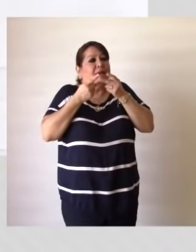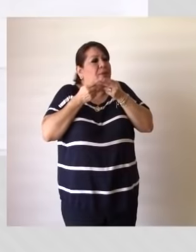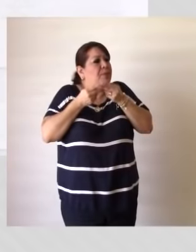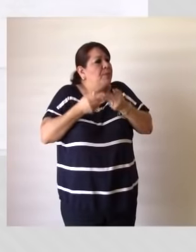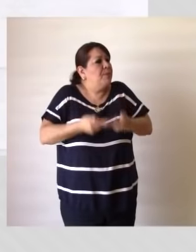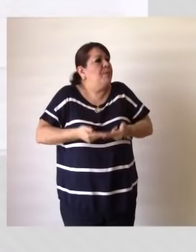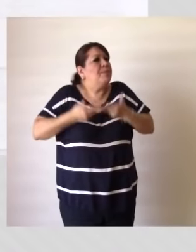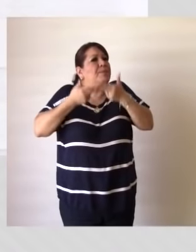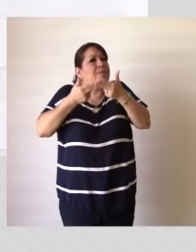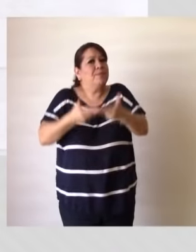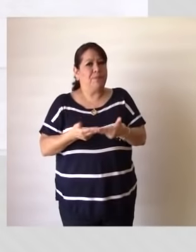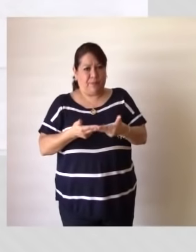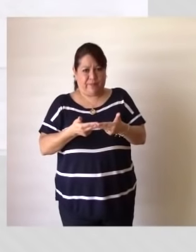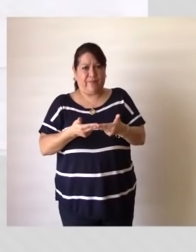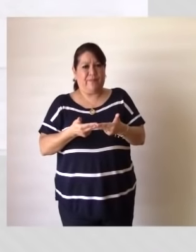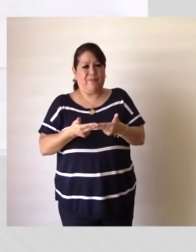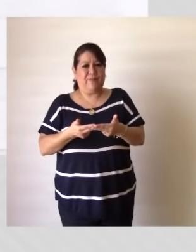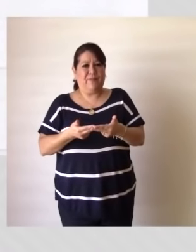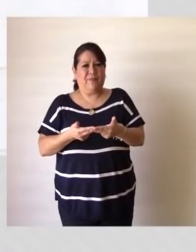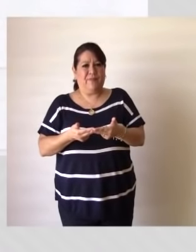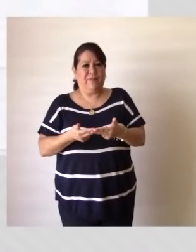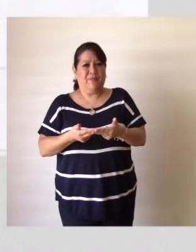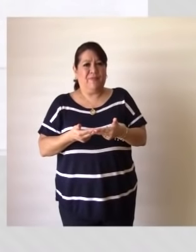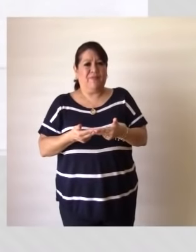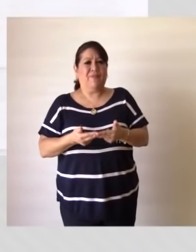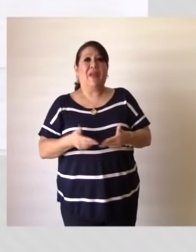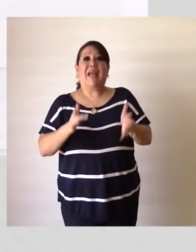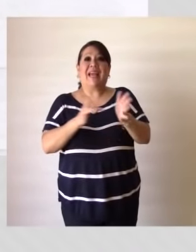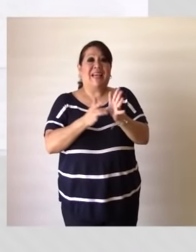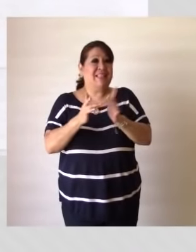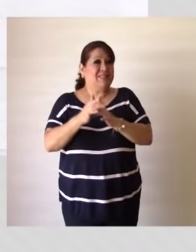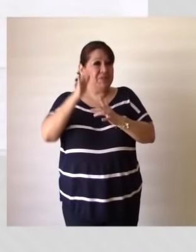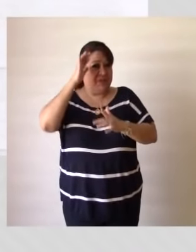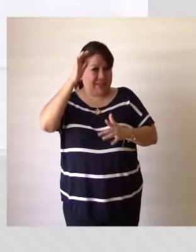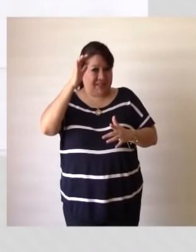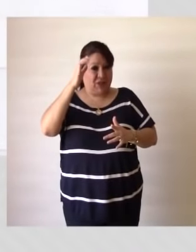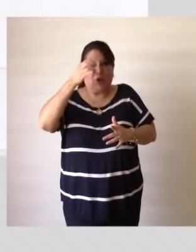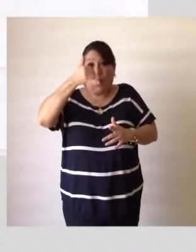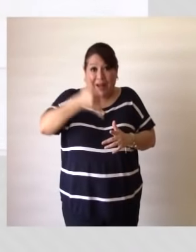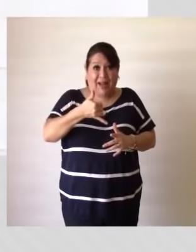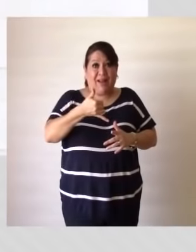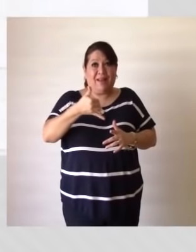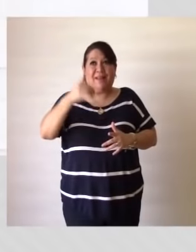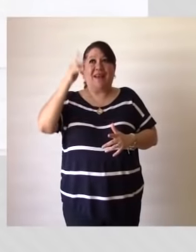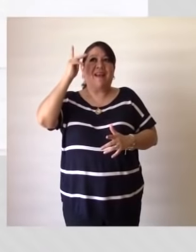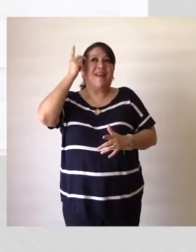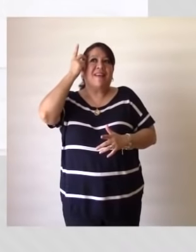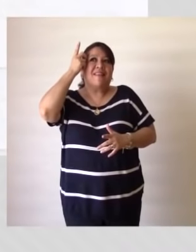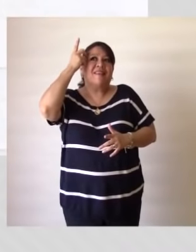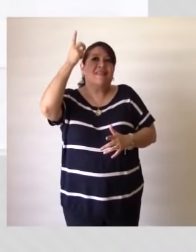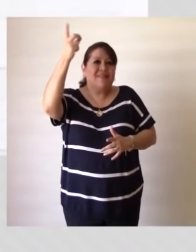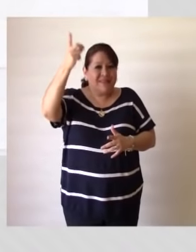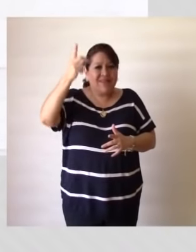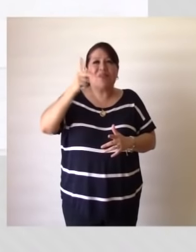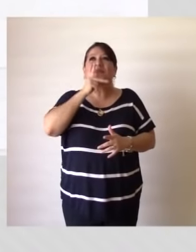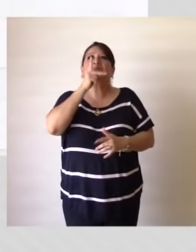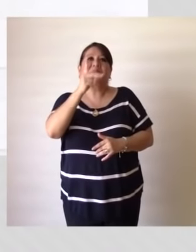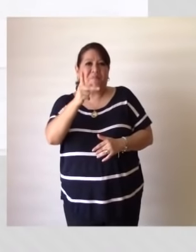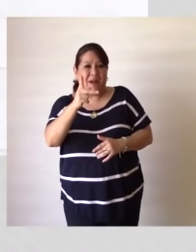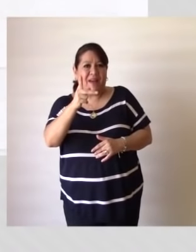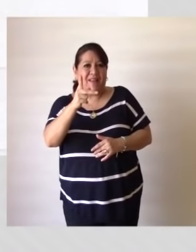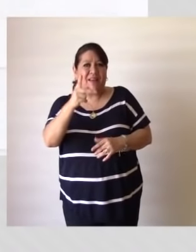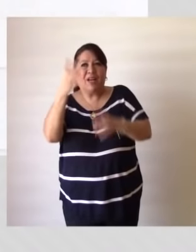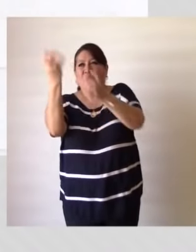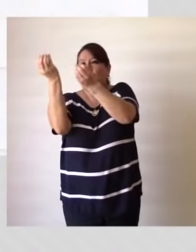naturaleza del padre la naturaleza de nuestro dios es que da lo mejor queda en